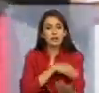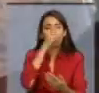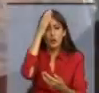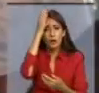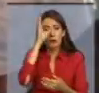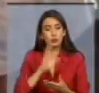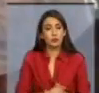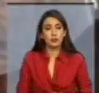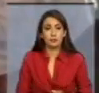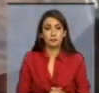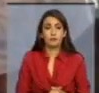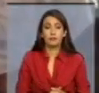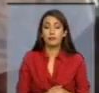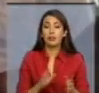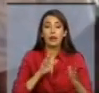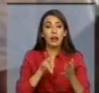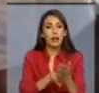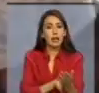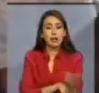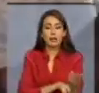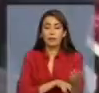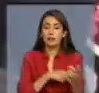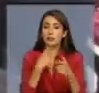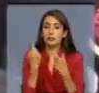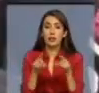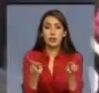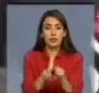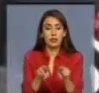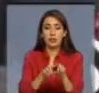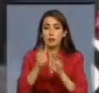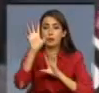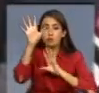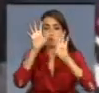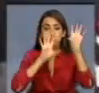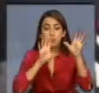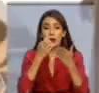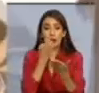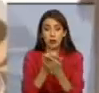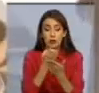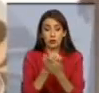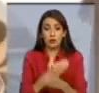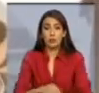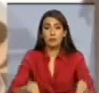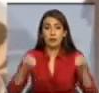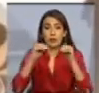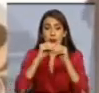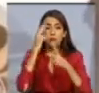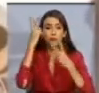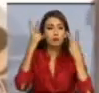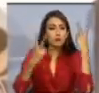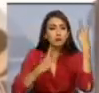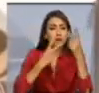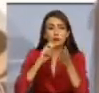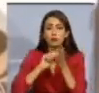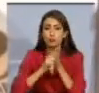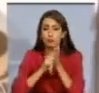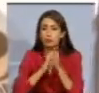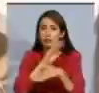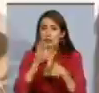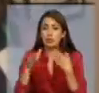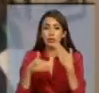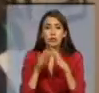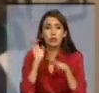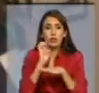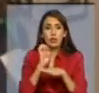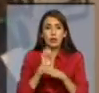La tradicional Feria de Finados de Ambato es la que mayor economía genera por la presencia de artesanos de todo el país. Que